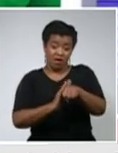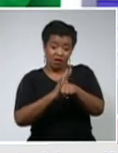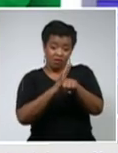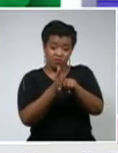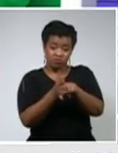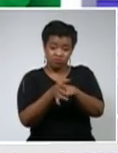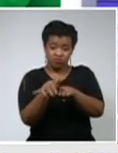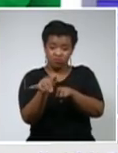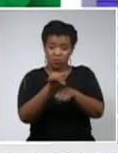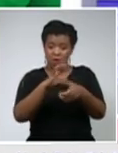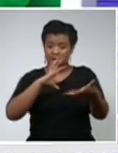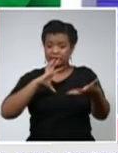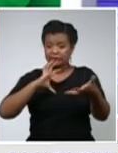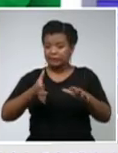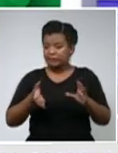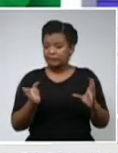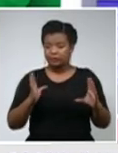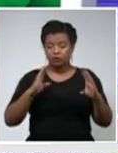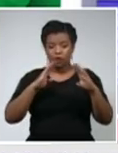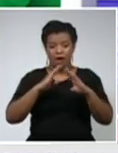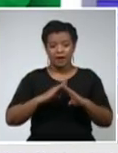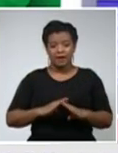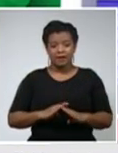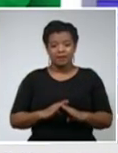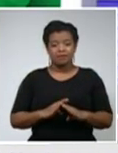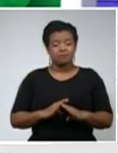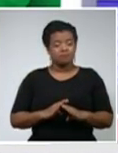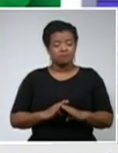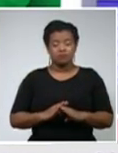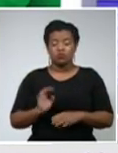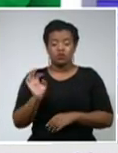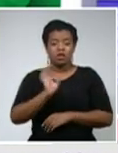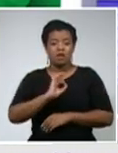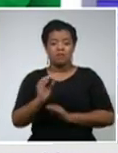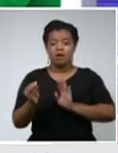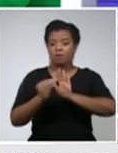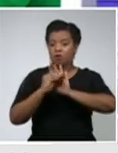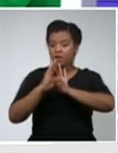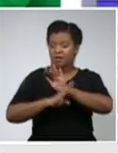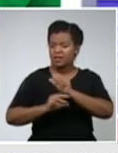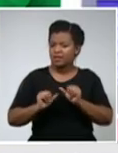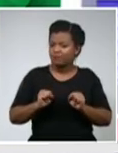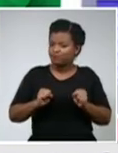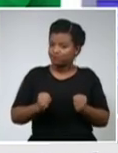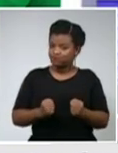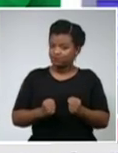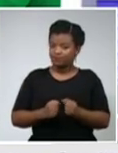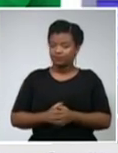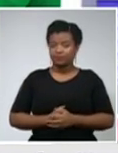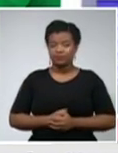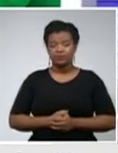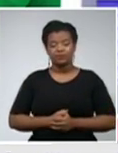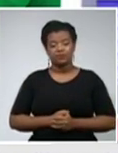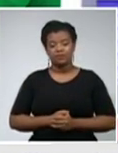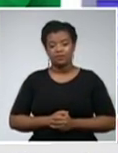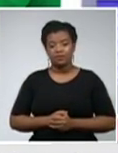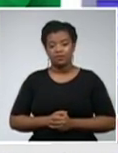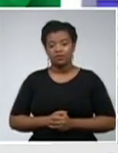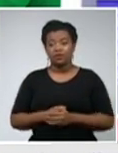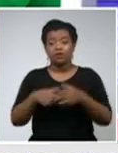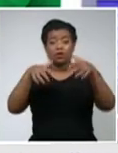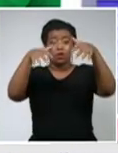grandes complicaciones, pues no se han ido adoptando con todo el rigor. En el mundo